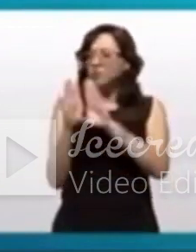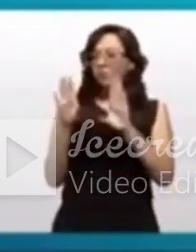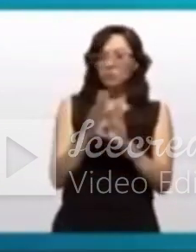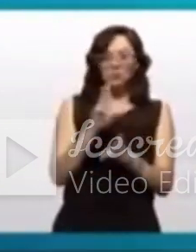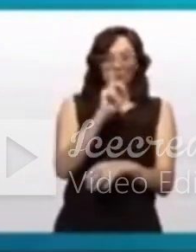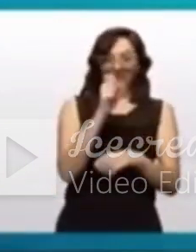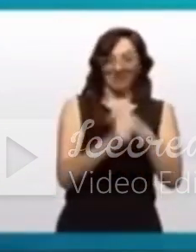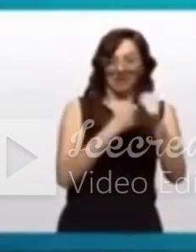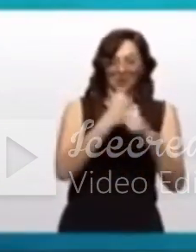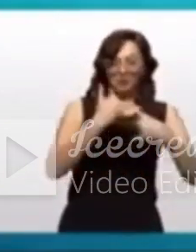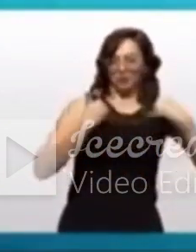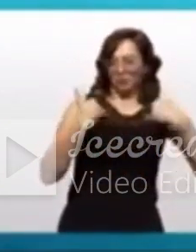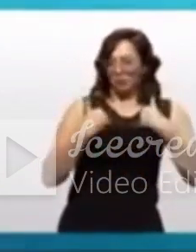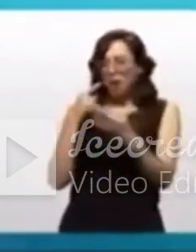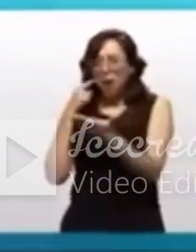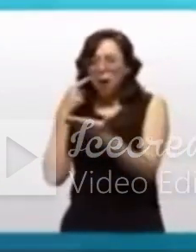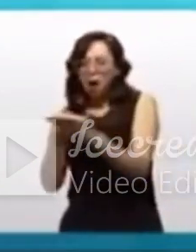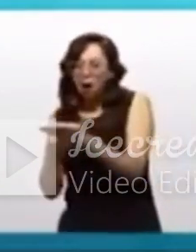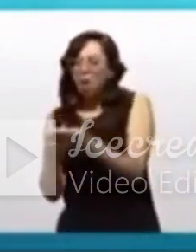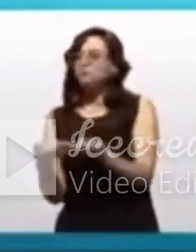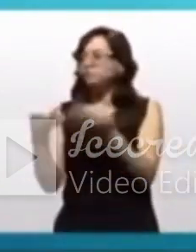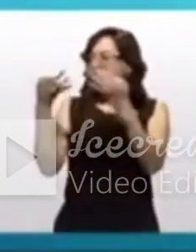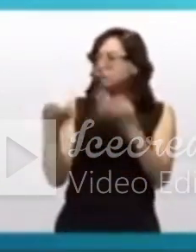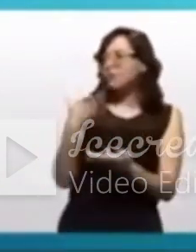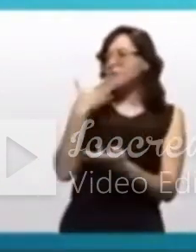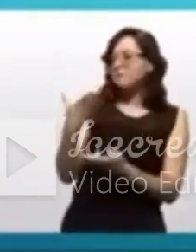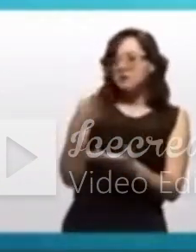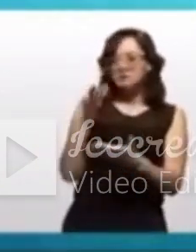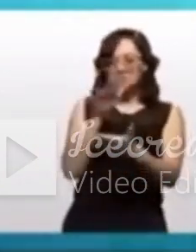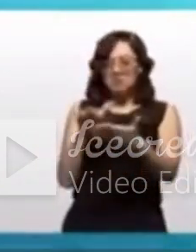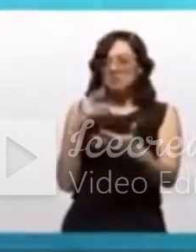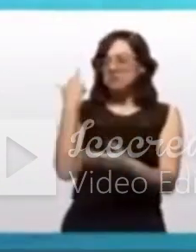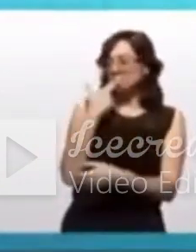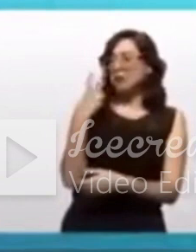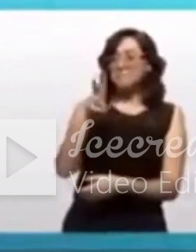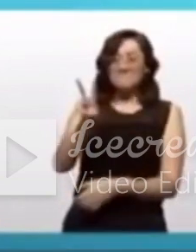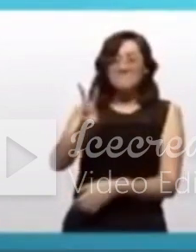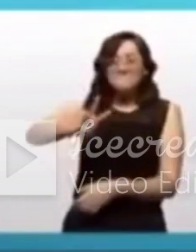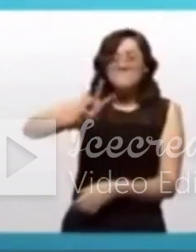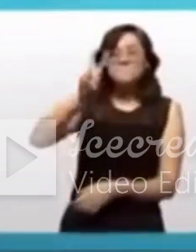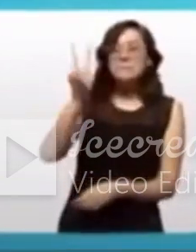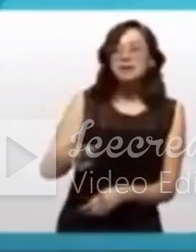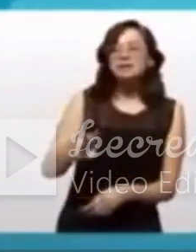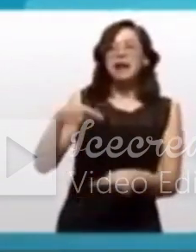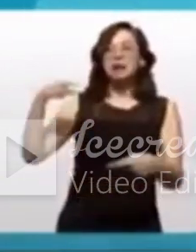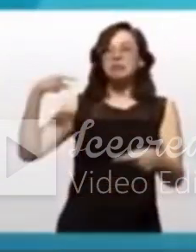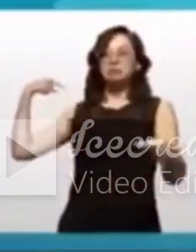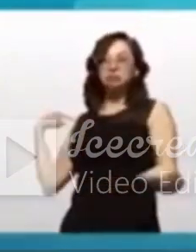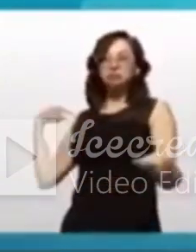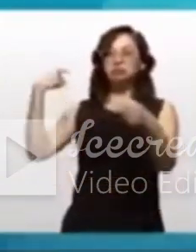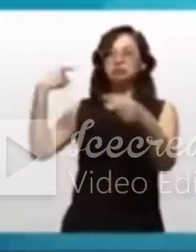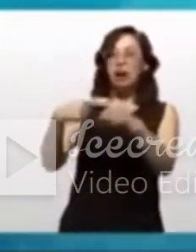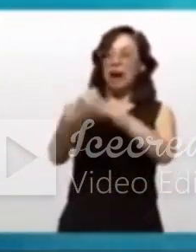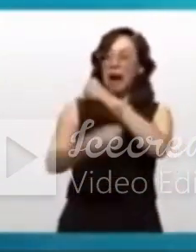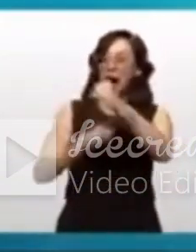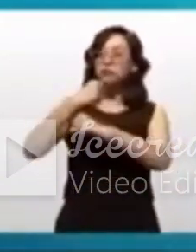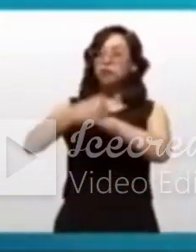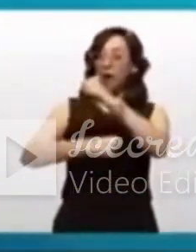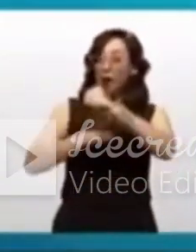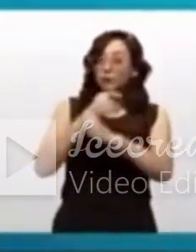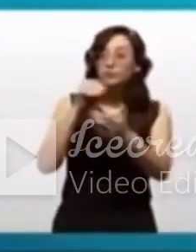30 años, aprobando la calidad de tu obra, verificando si en realidad había soportado el juicio siempre crítico de los años